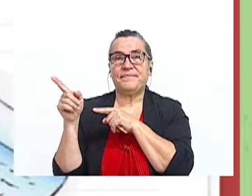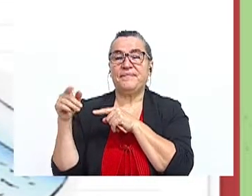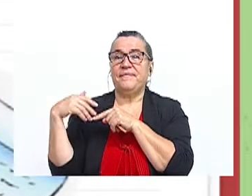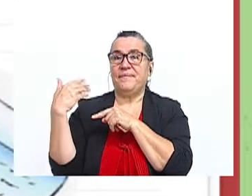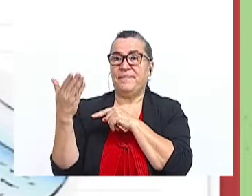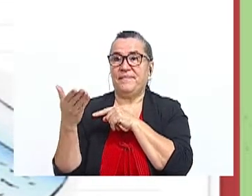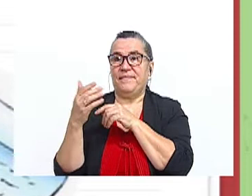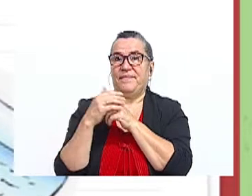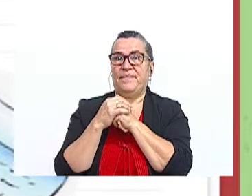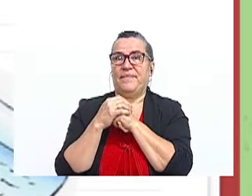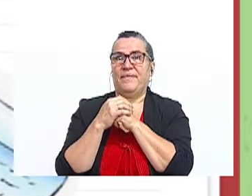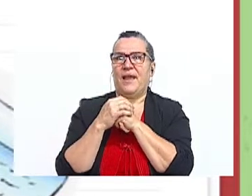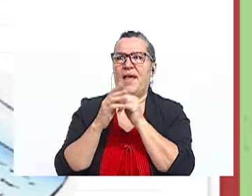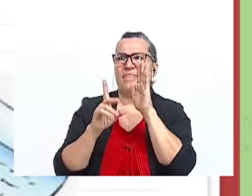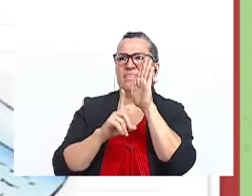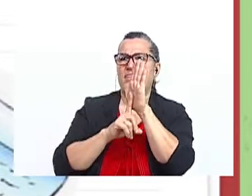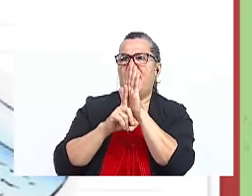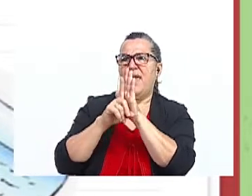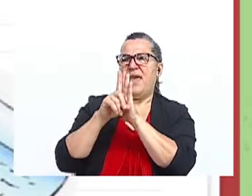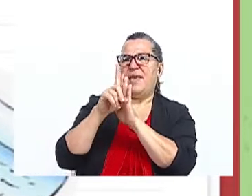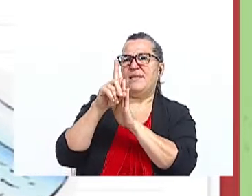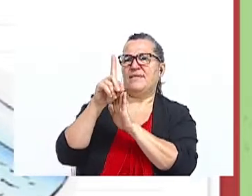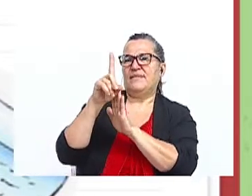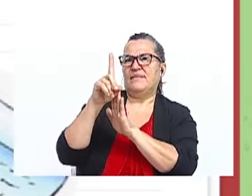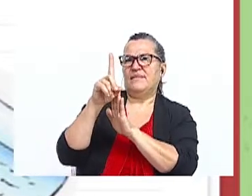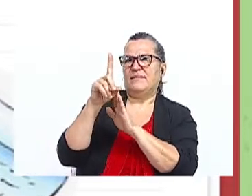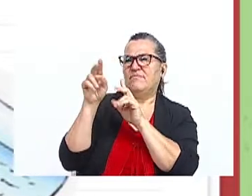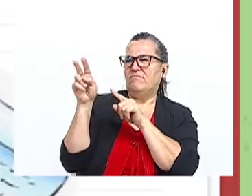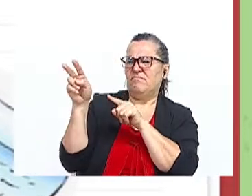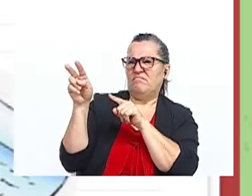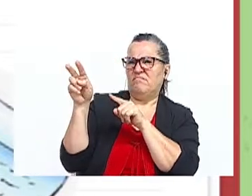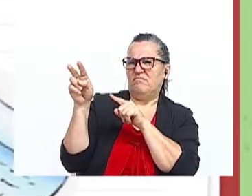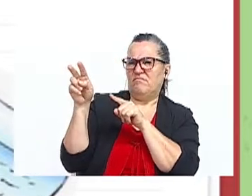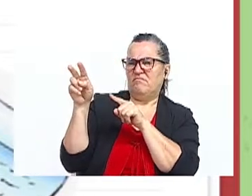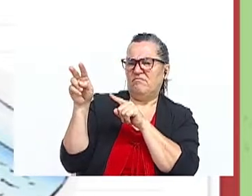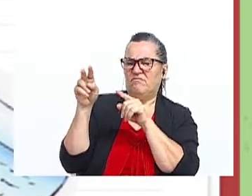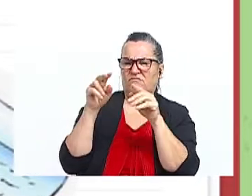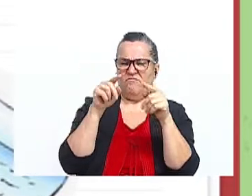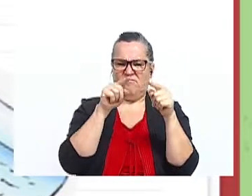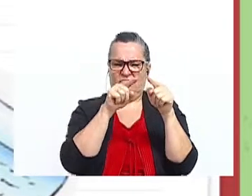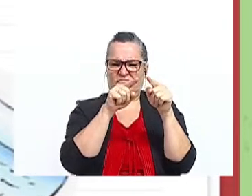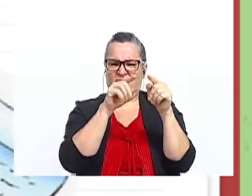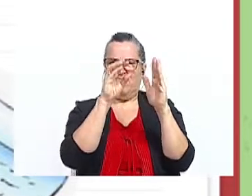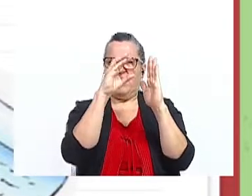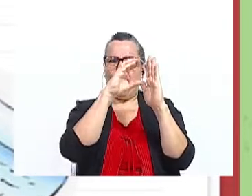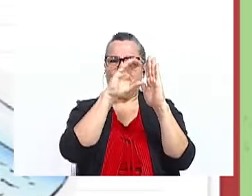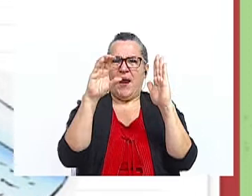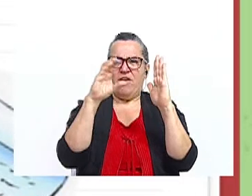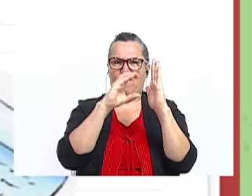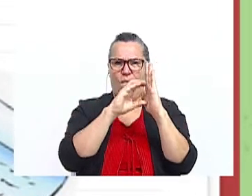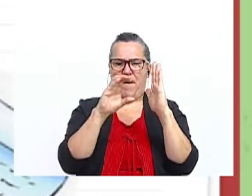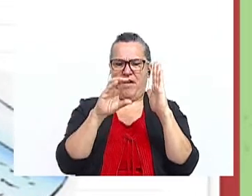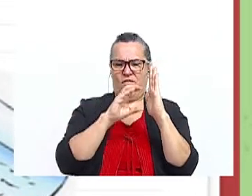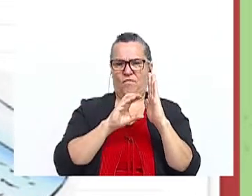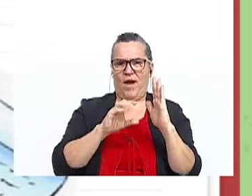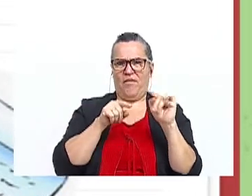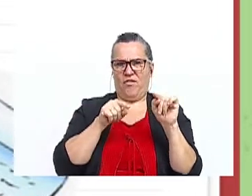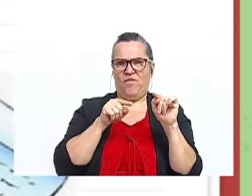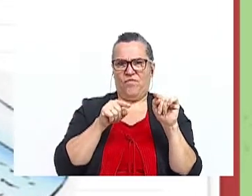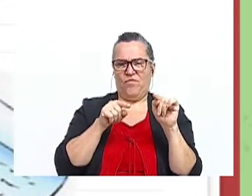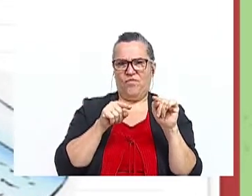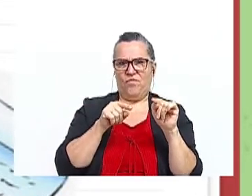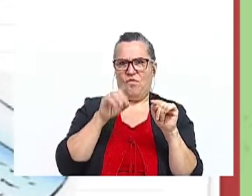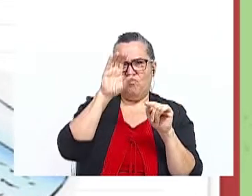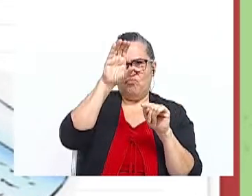Pasamos ahora al desarrollo. Este está compuesto por varios párrafos que van a dar